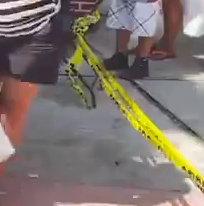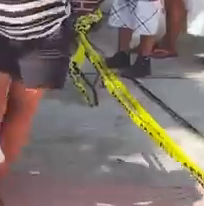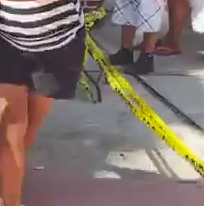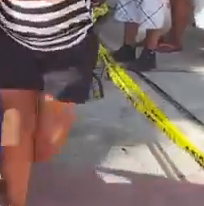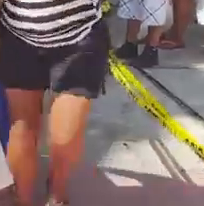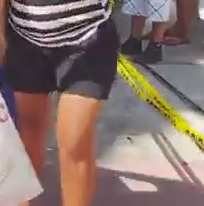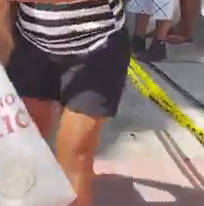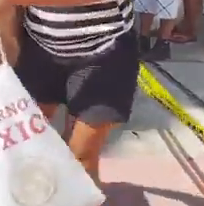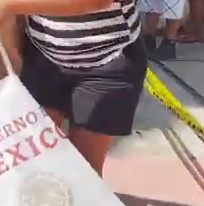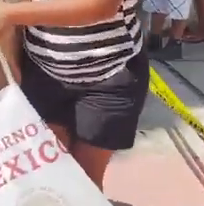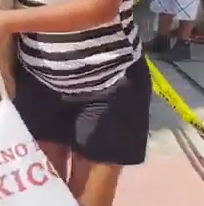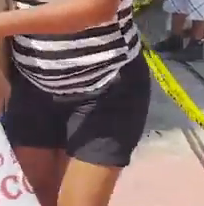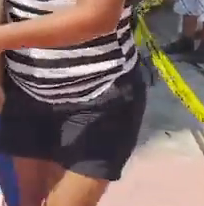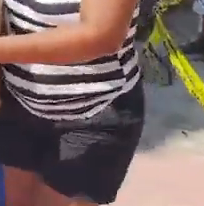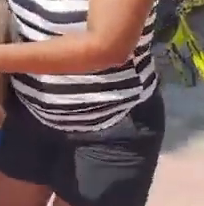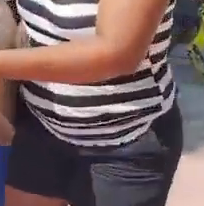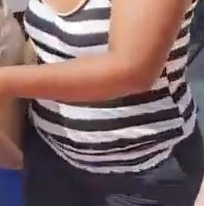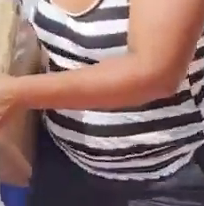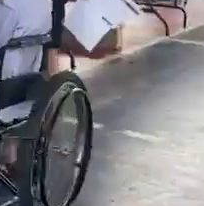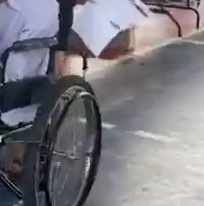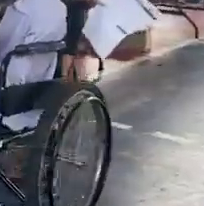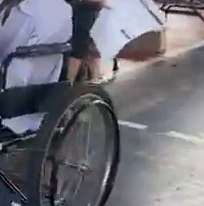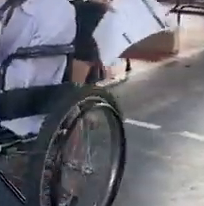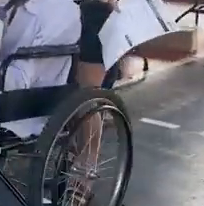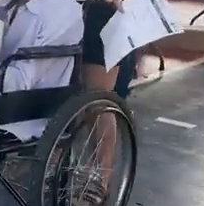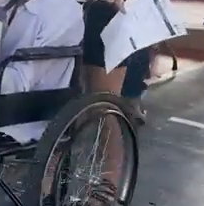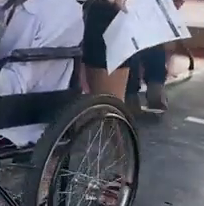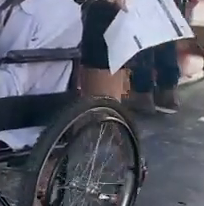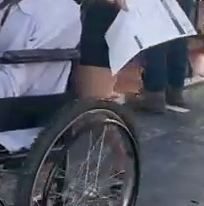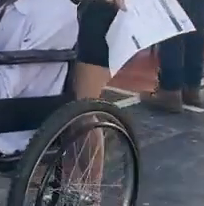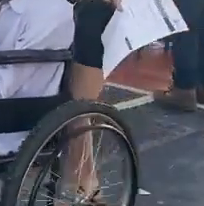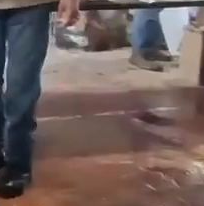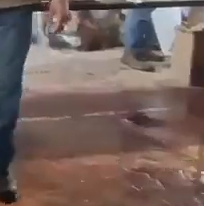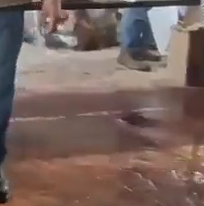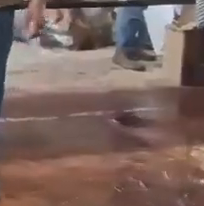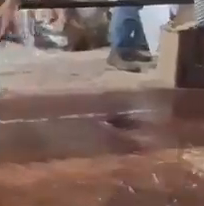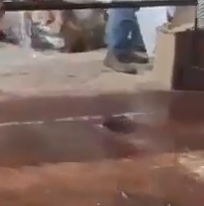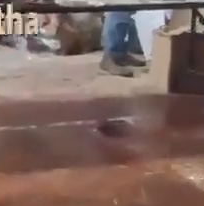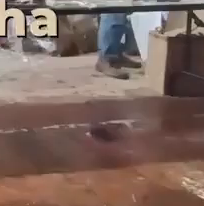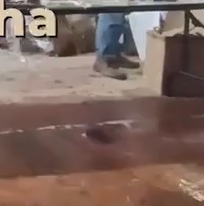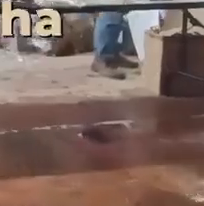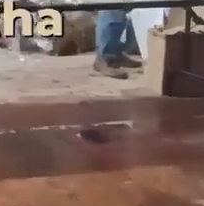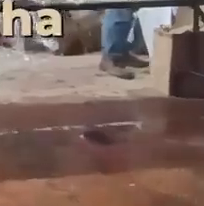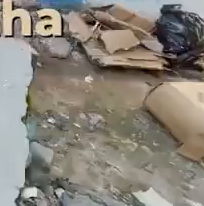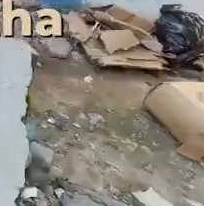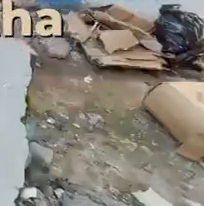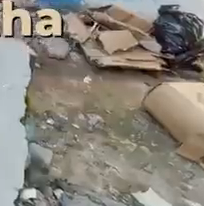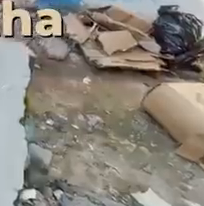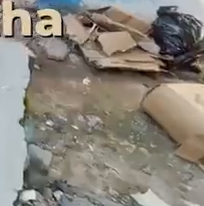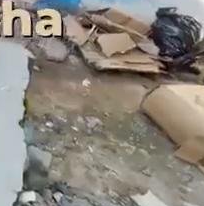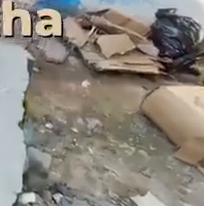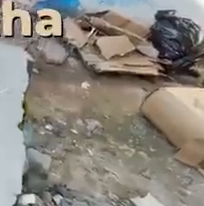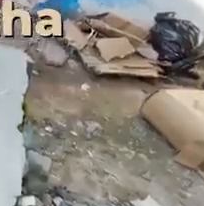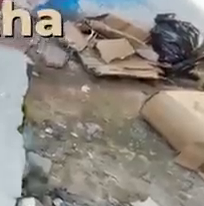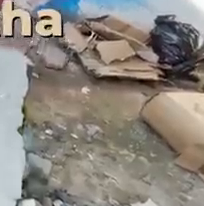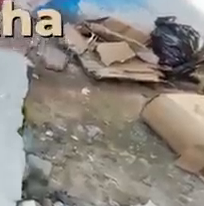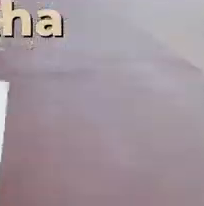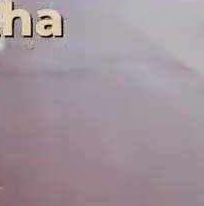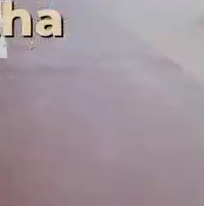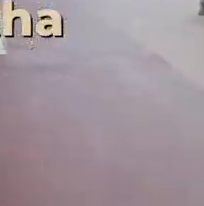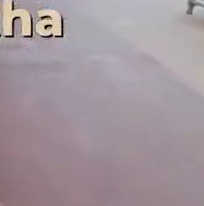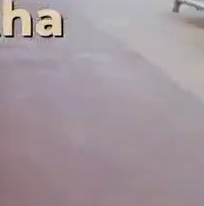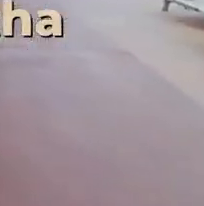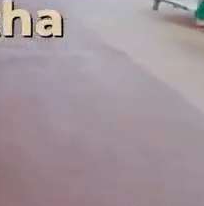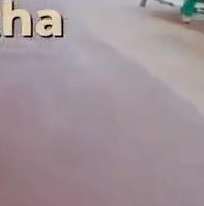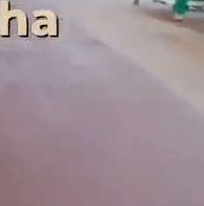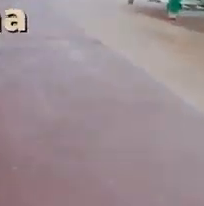Cada artículo entregado se suma a la historia de una familia que lucha por salir adelante luego de las afectaciones por el paso del huracán